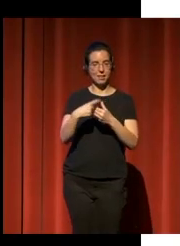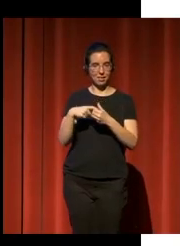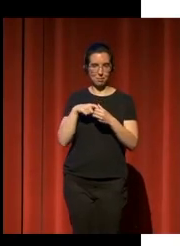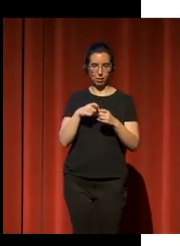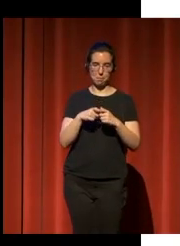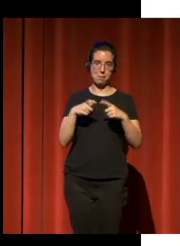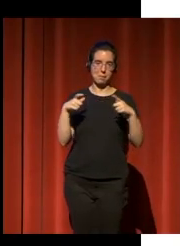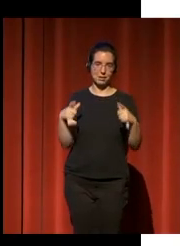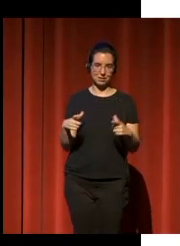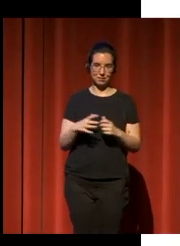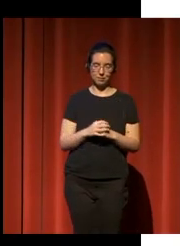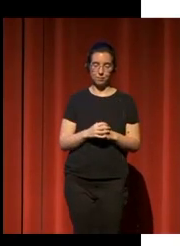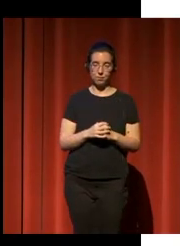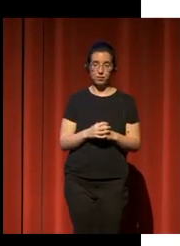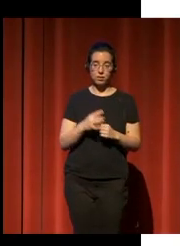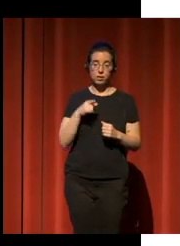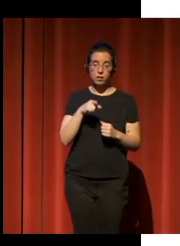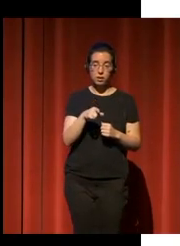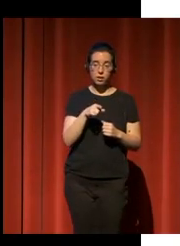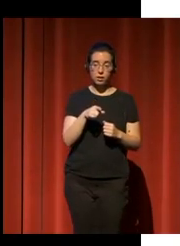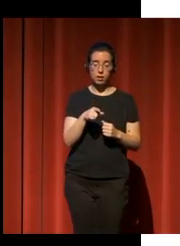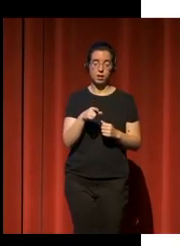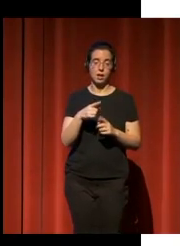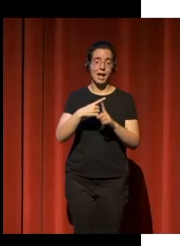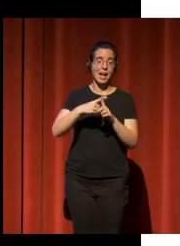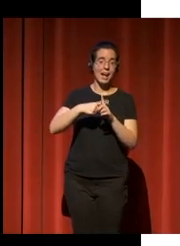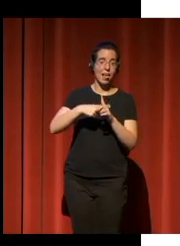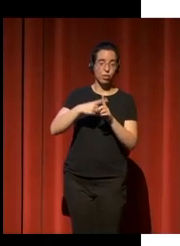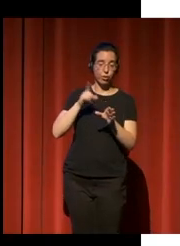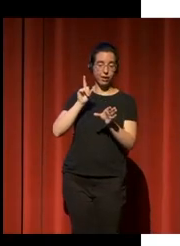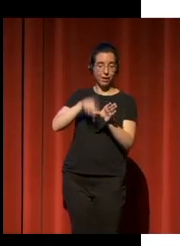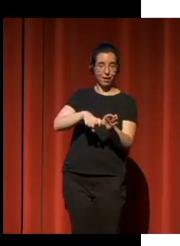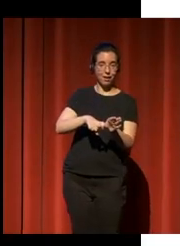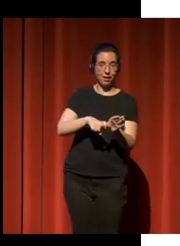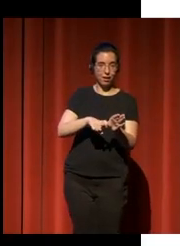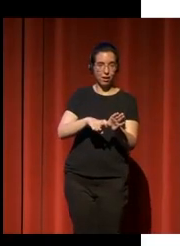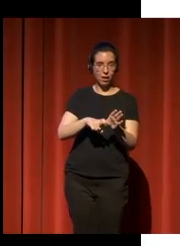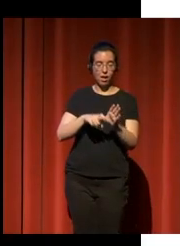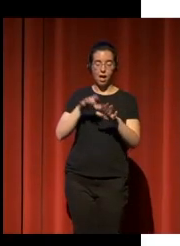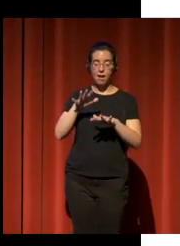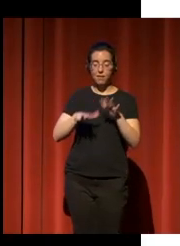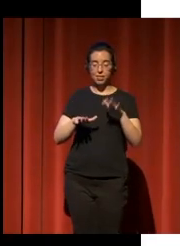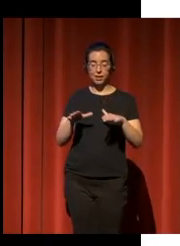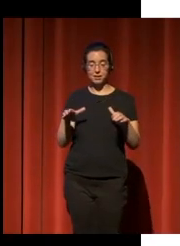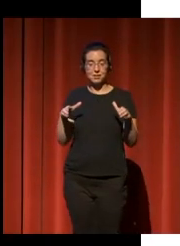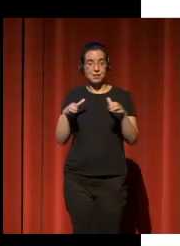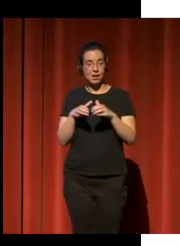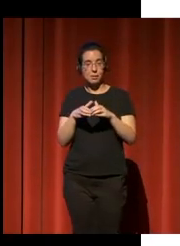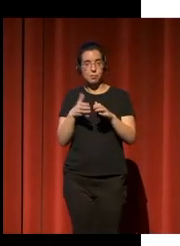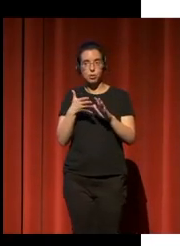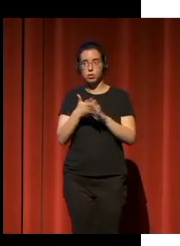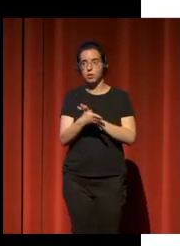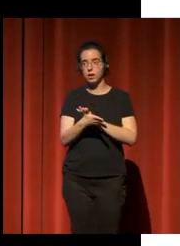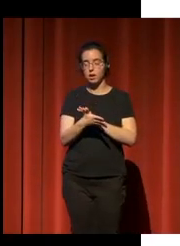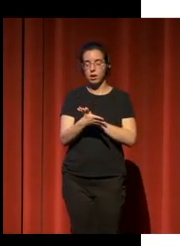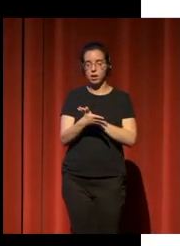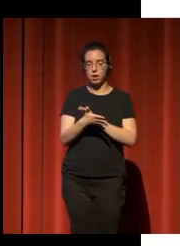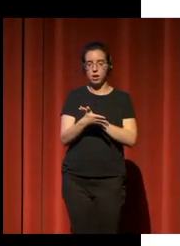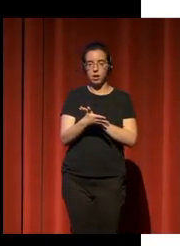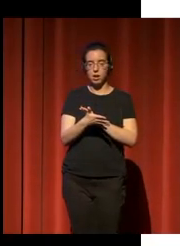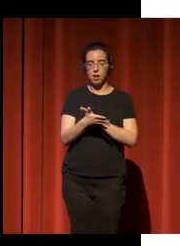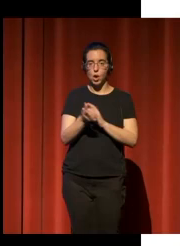este grado de apropiación o de implicación el equipamiento no está exento de